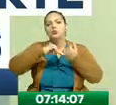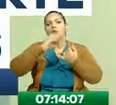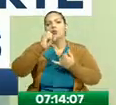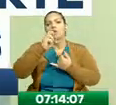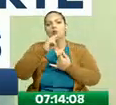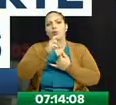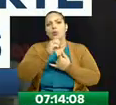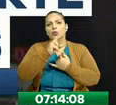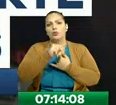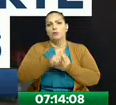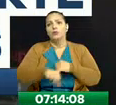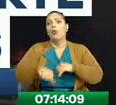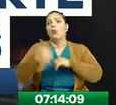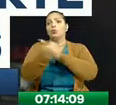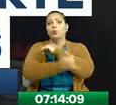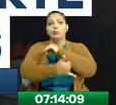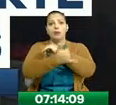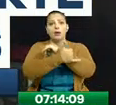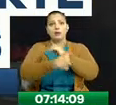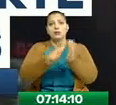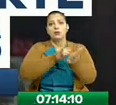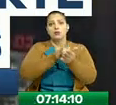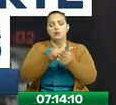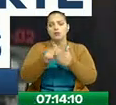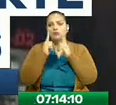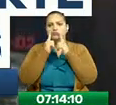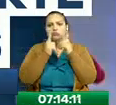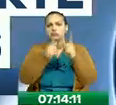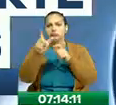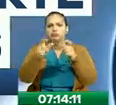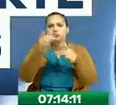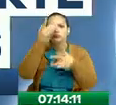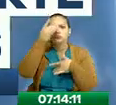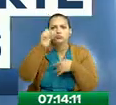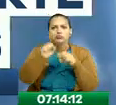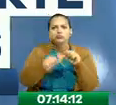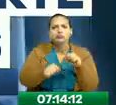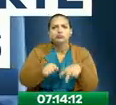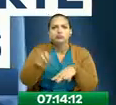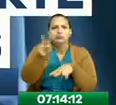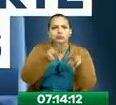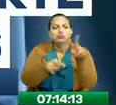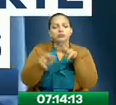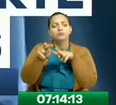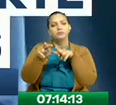para evitar el ingreso de personas con la enfermedad.